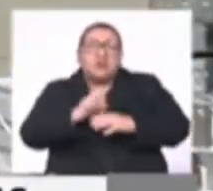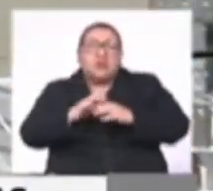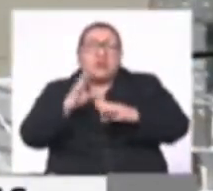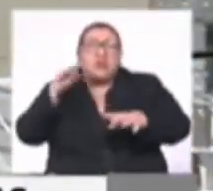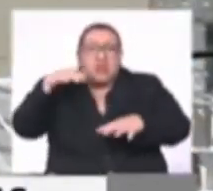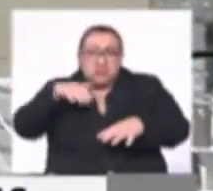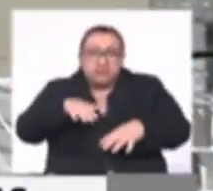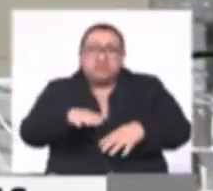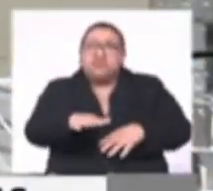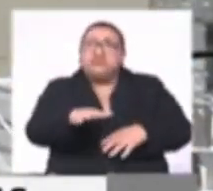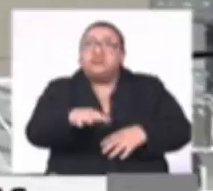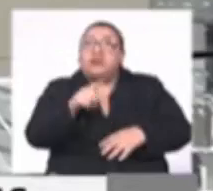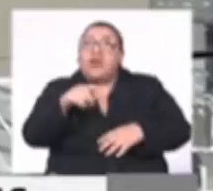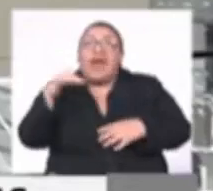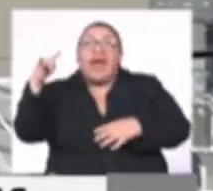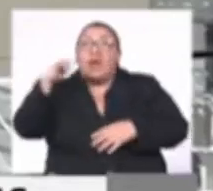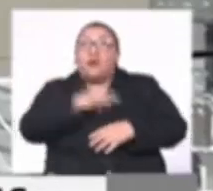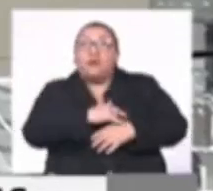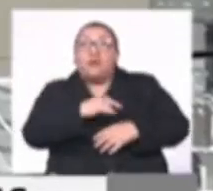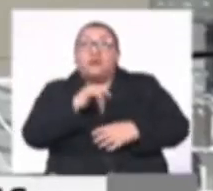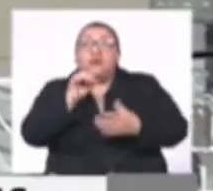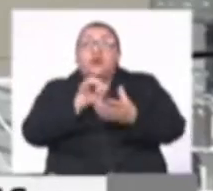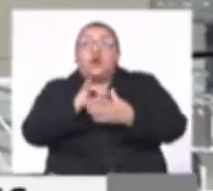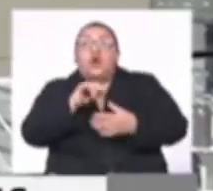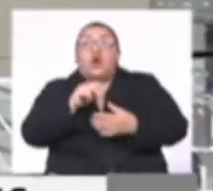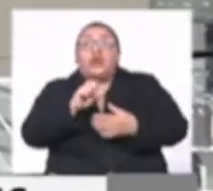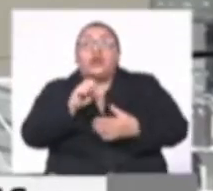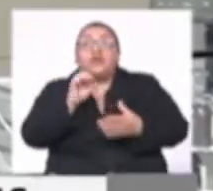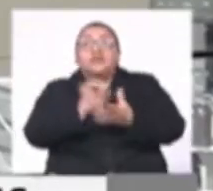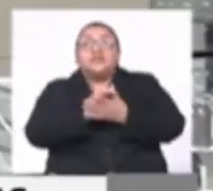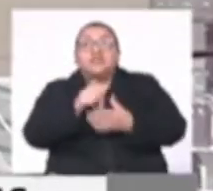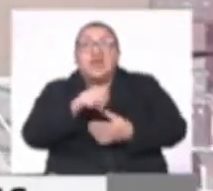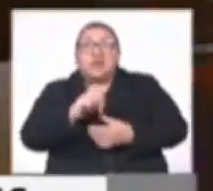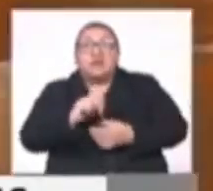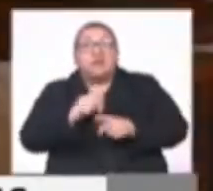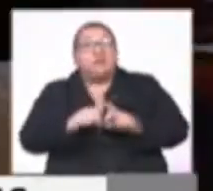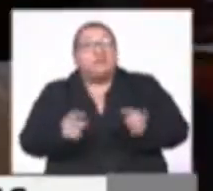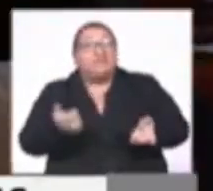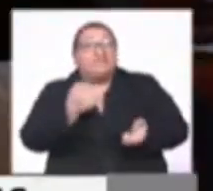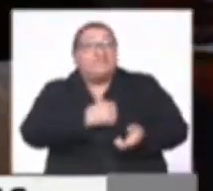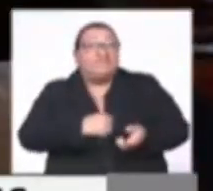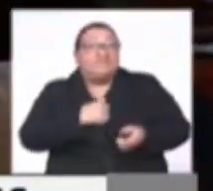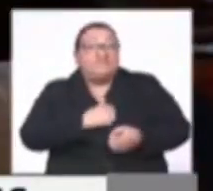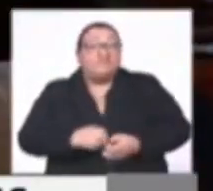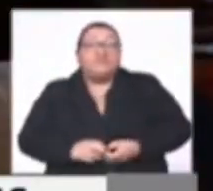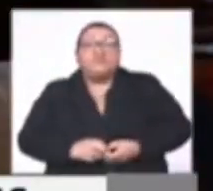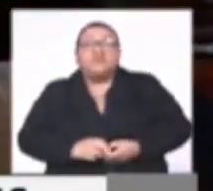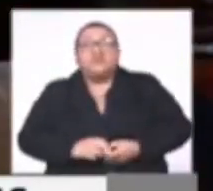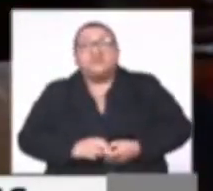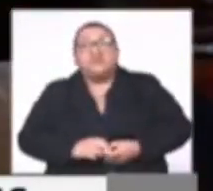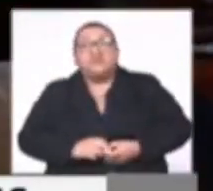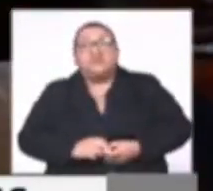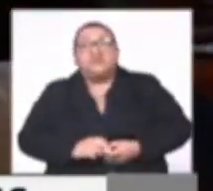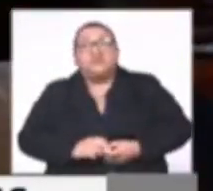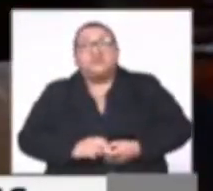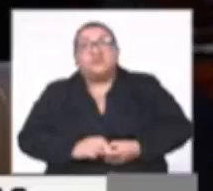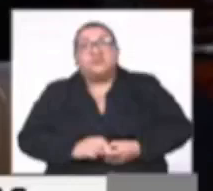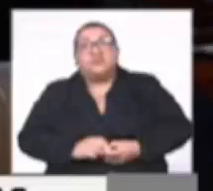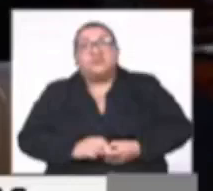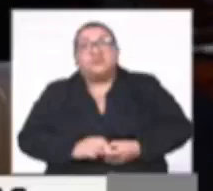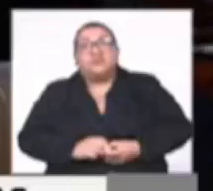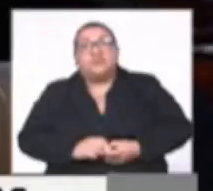de aterrizaje del Aeropuerto Internacional Jorge Chávez. Lamentablemente, hubieron 10